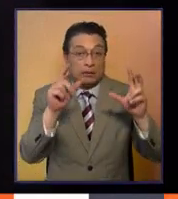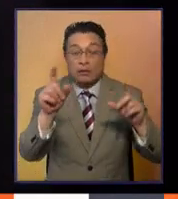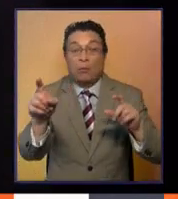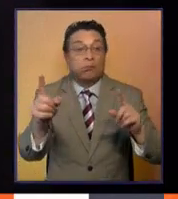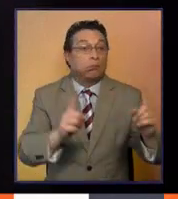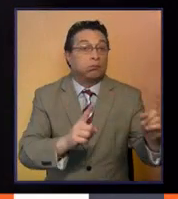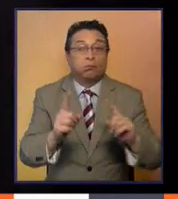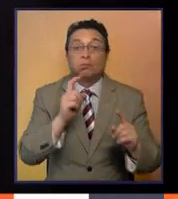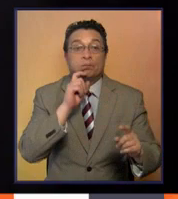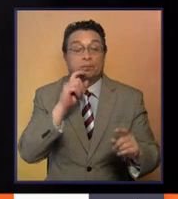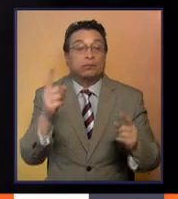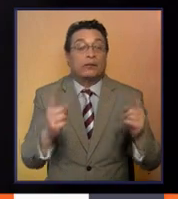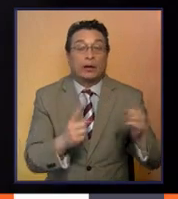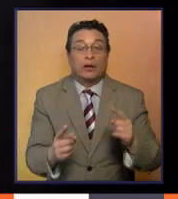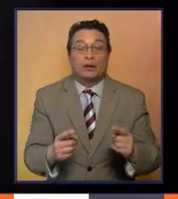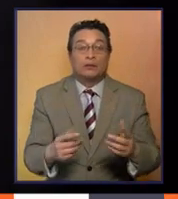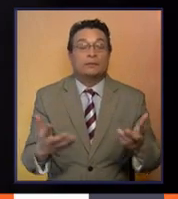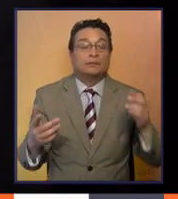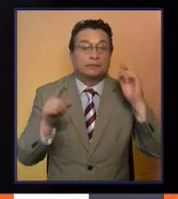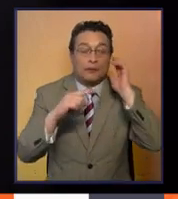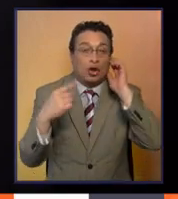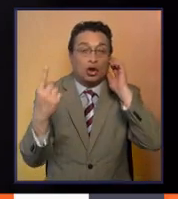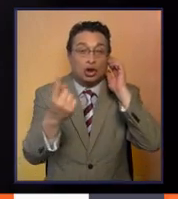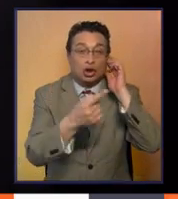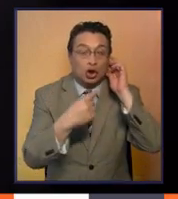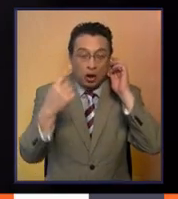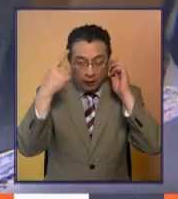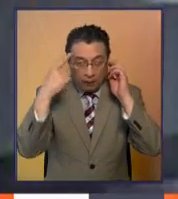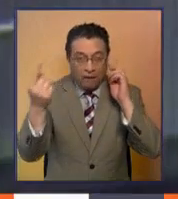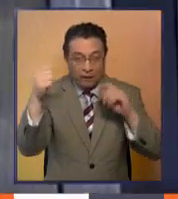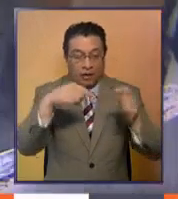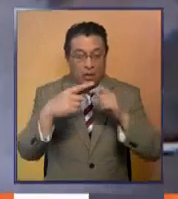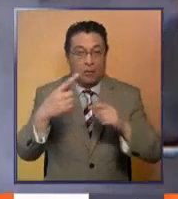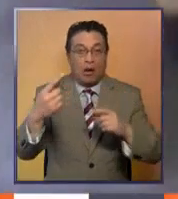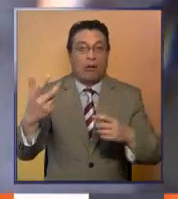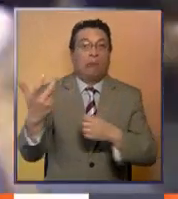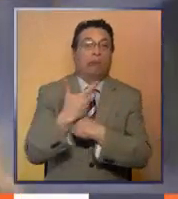viene piensa que todo viene no hacerte daño